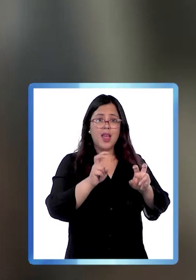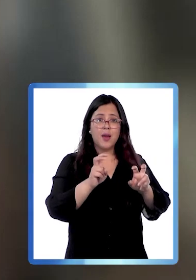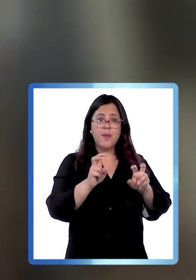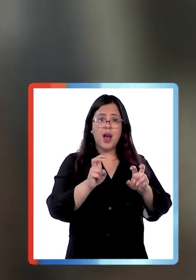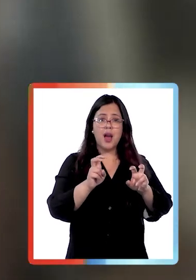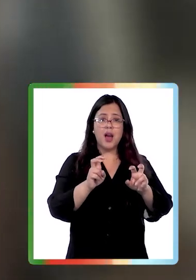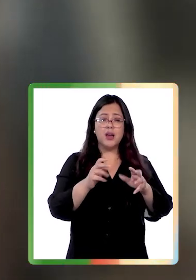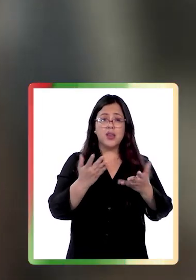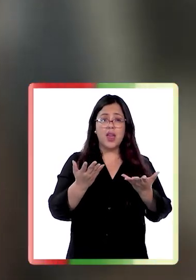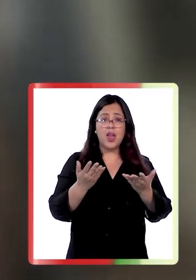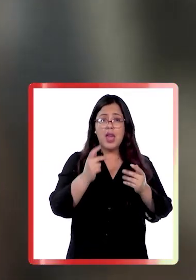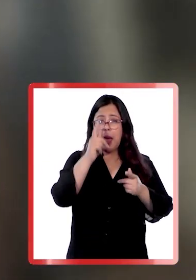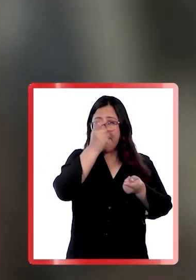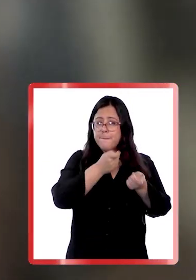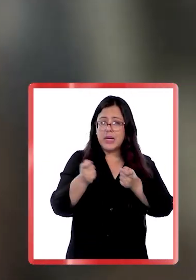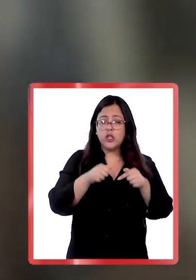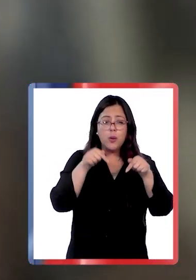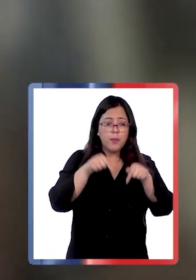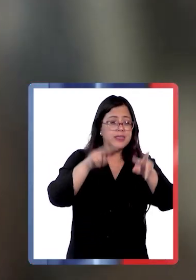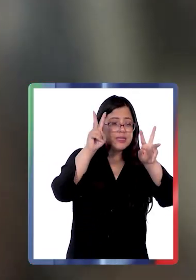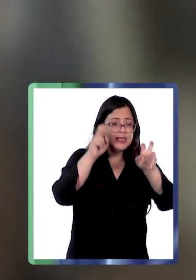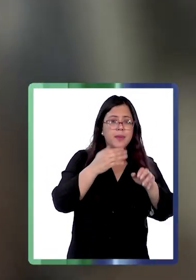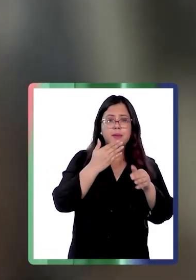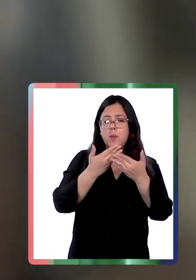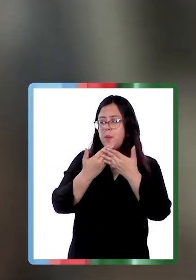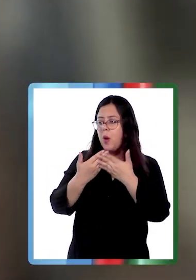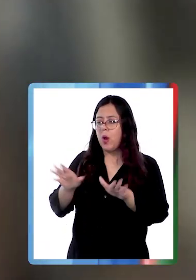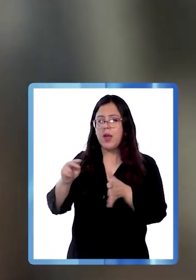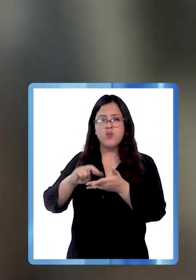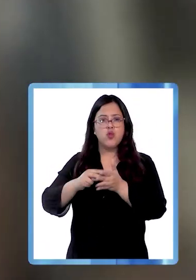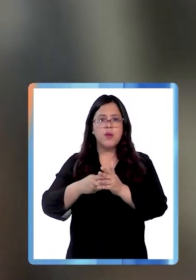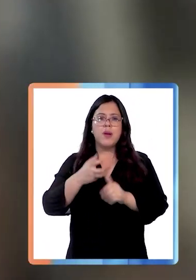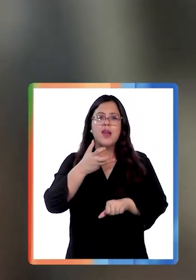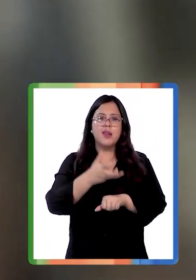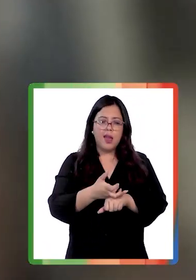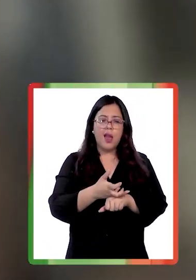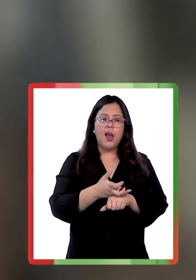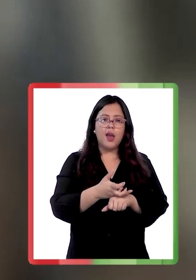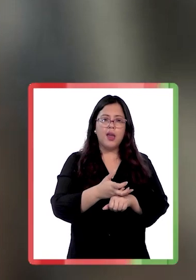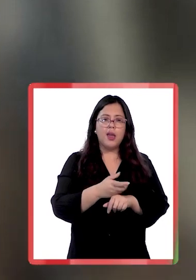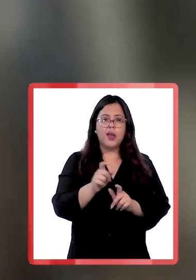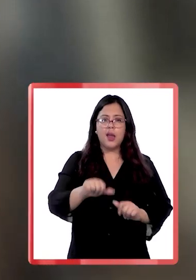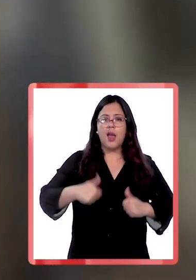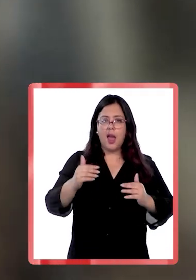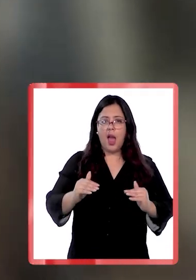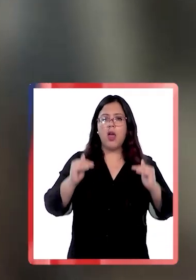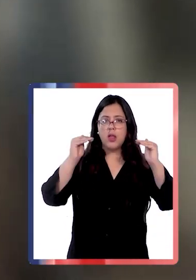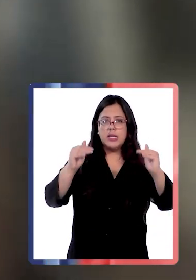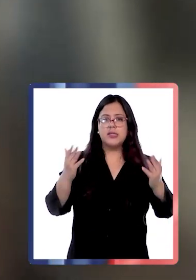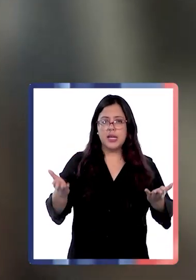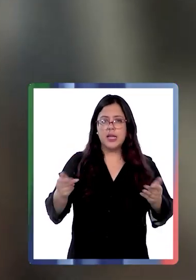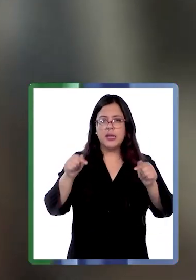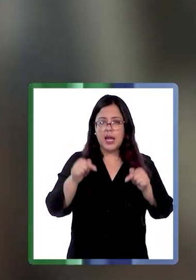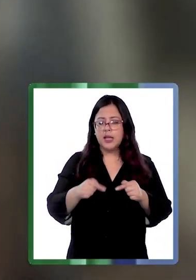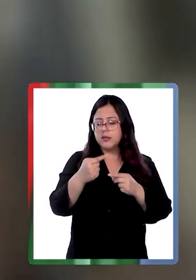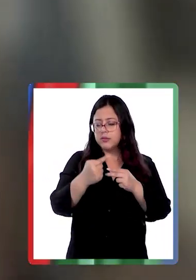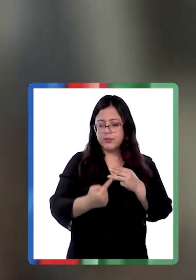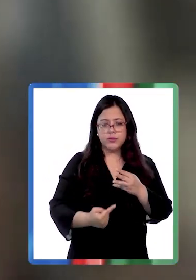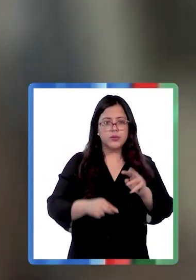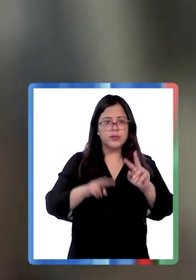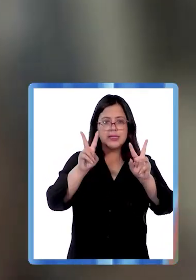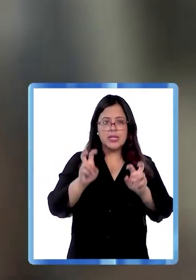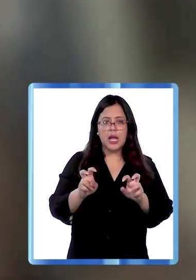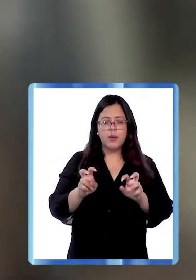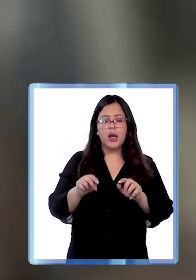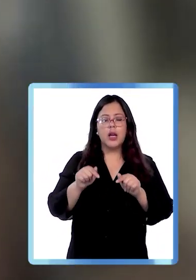en general son similares para no solamente esto, sino que también para cualquier otro problema que pueda estar viviendo el adolescente en